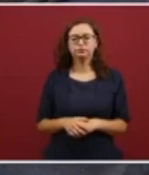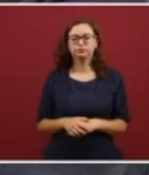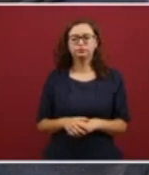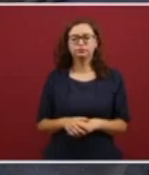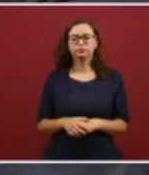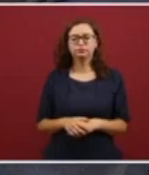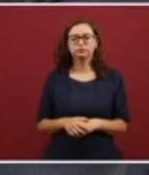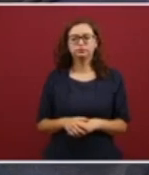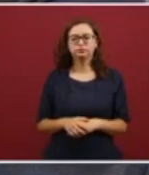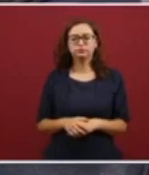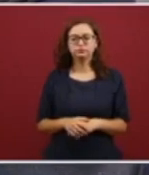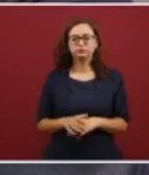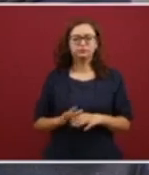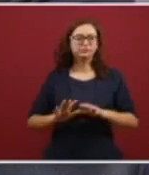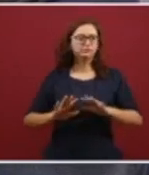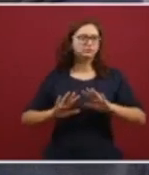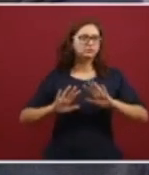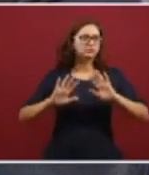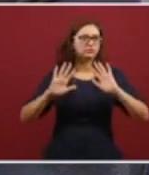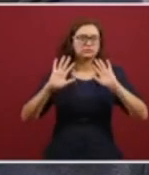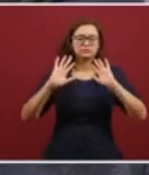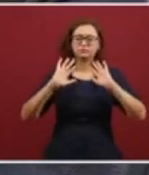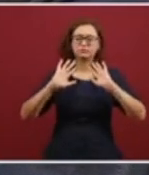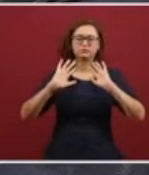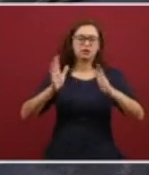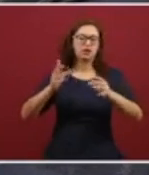Por lo que ya se ha dicho,